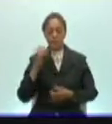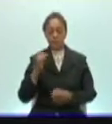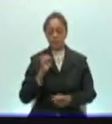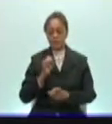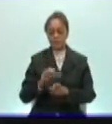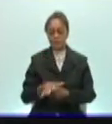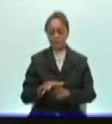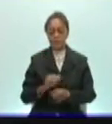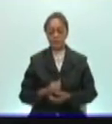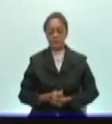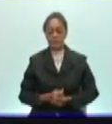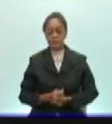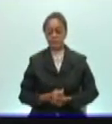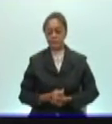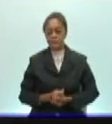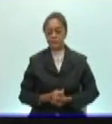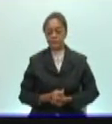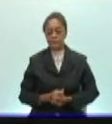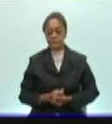comenzar.